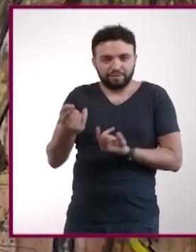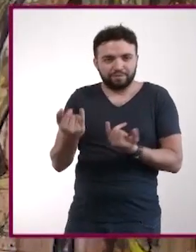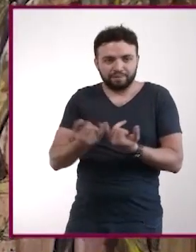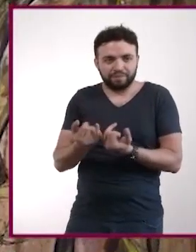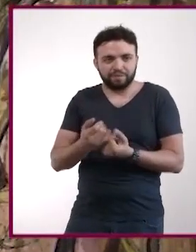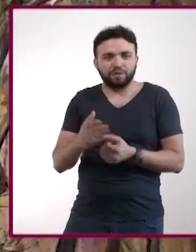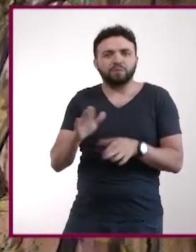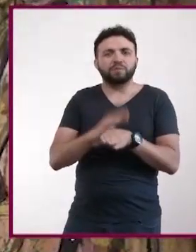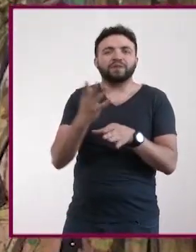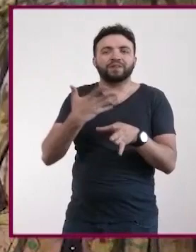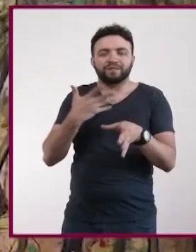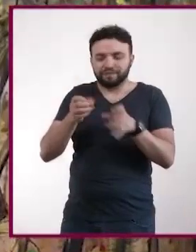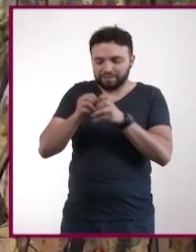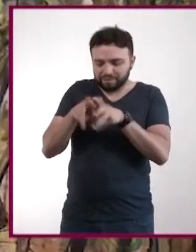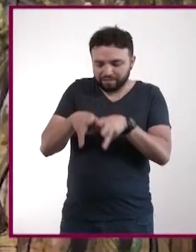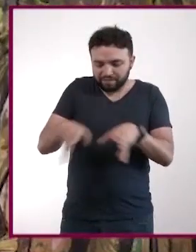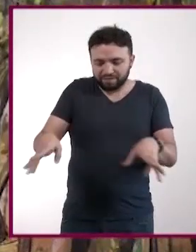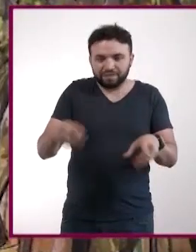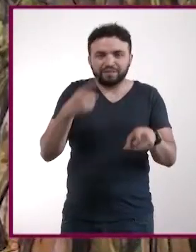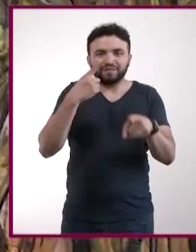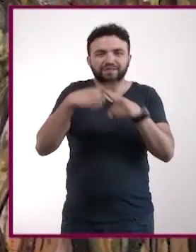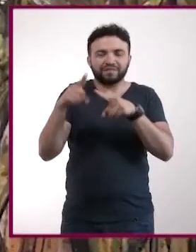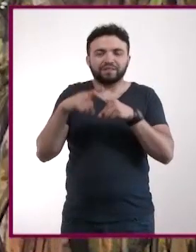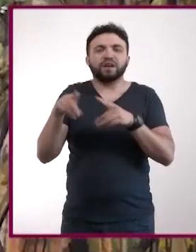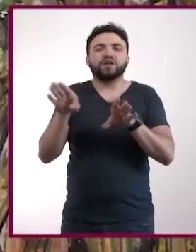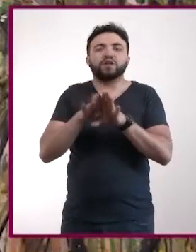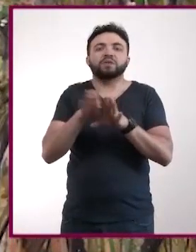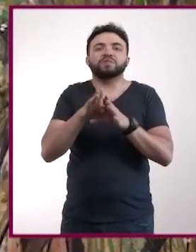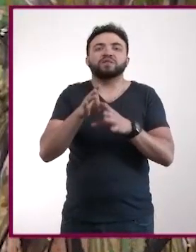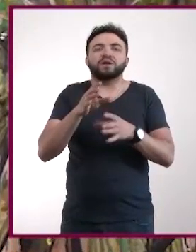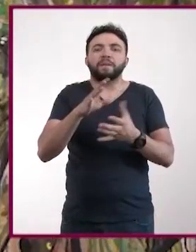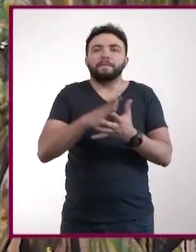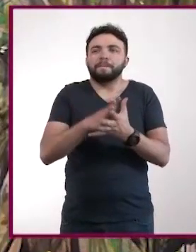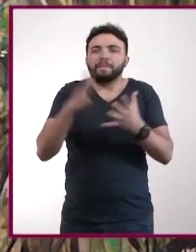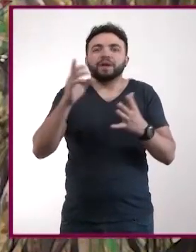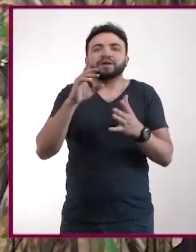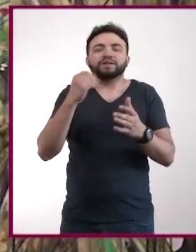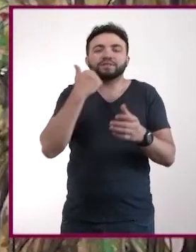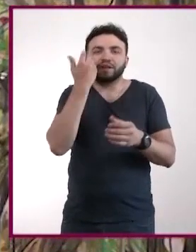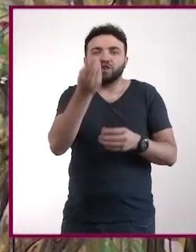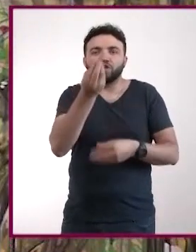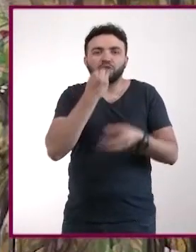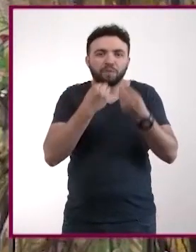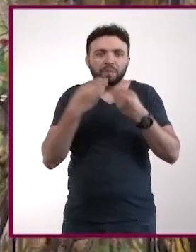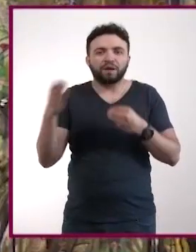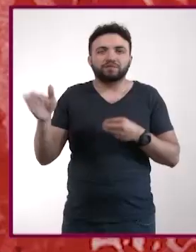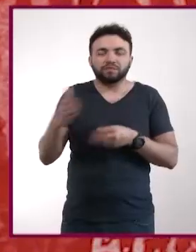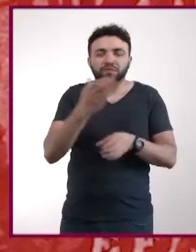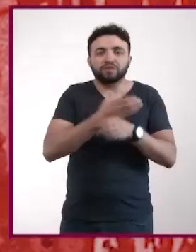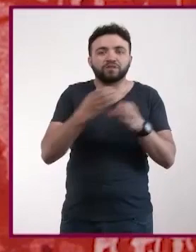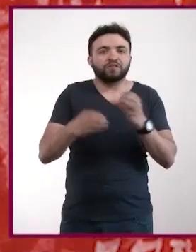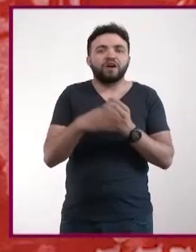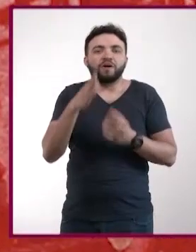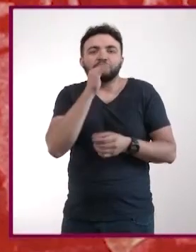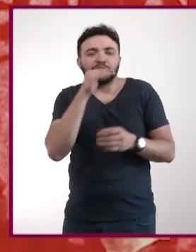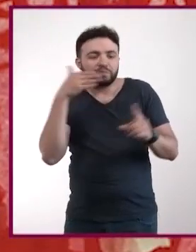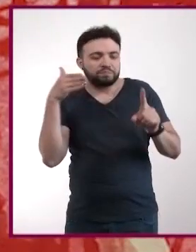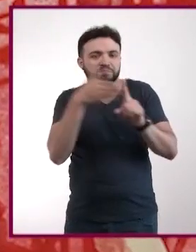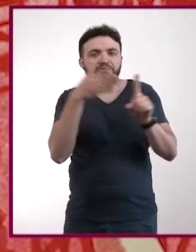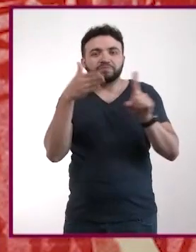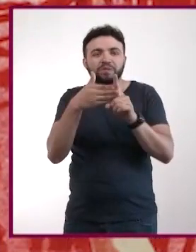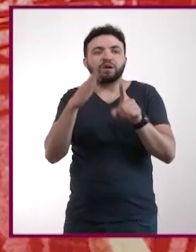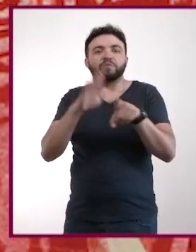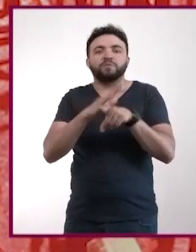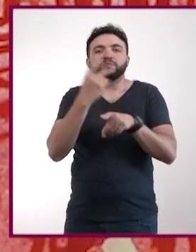las raíces y todos los depredadores más grandes, pues no pueden acceder y entonces ahí pueden, digamos, las crías